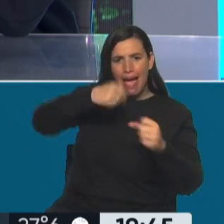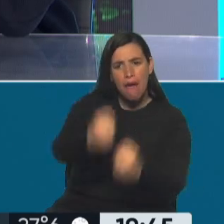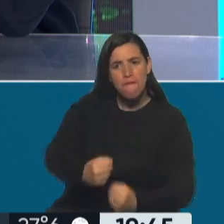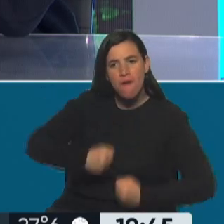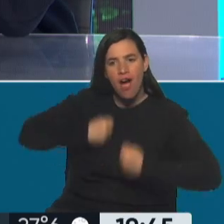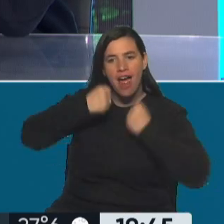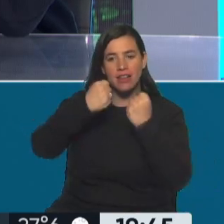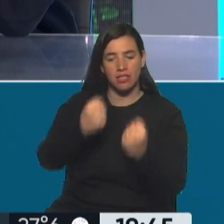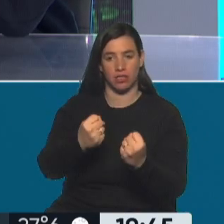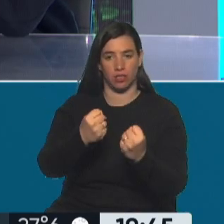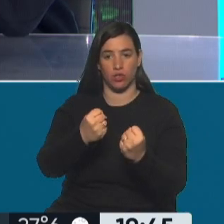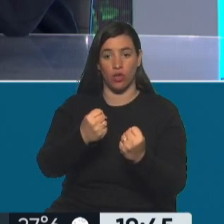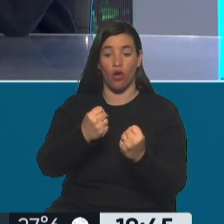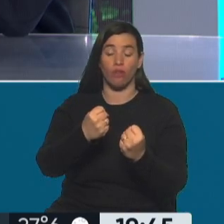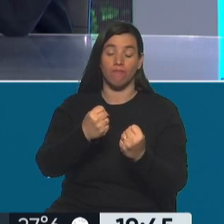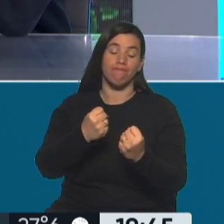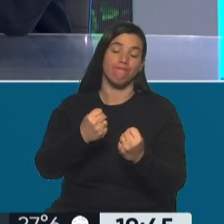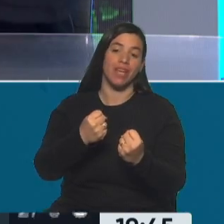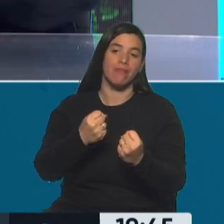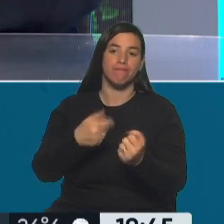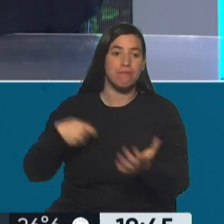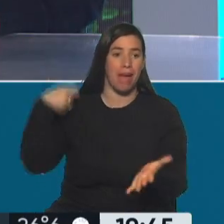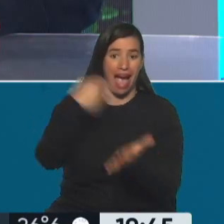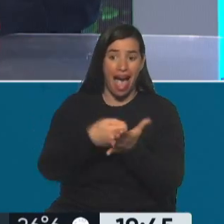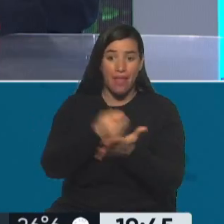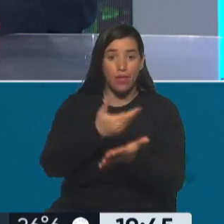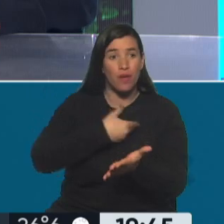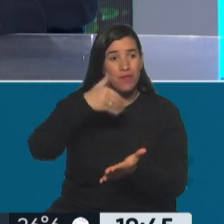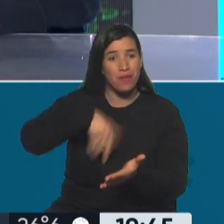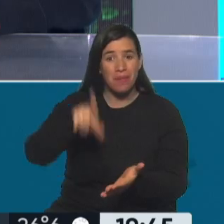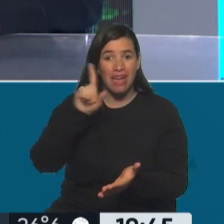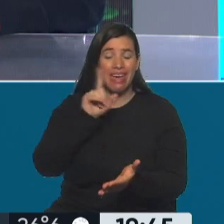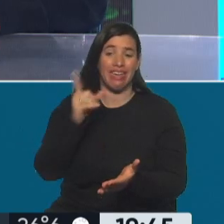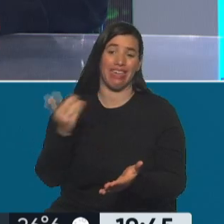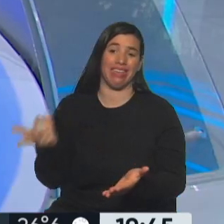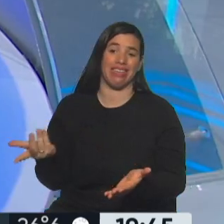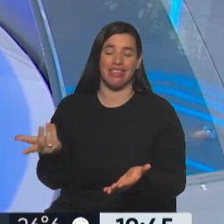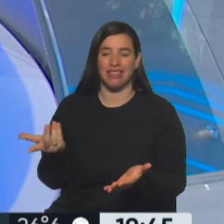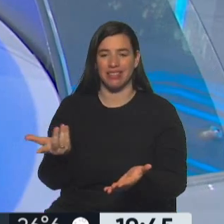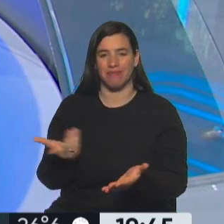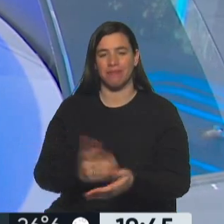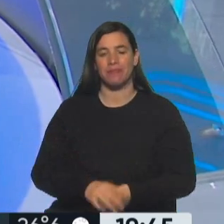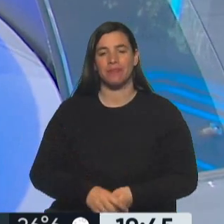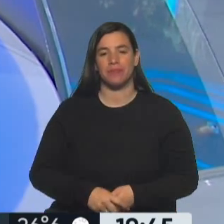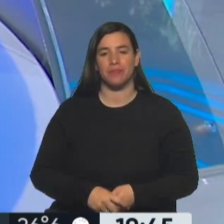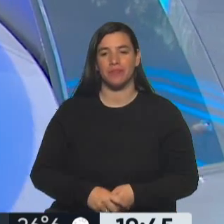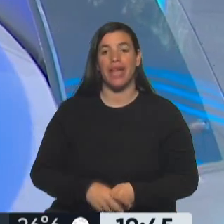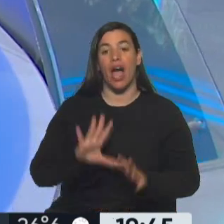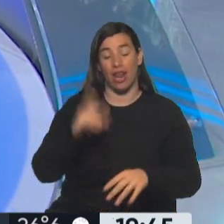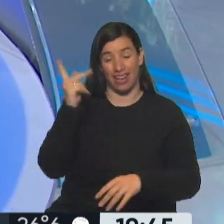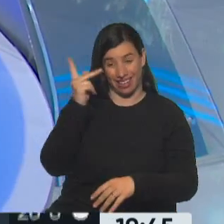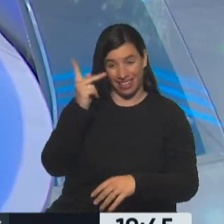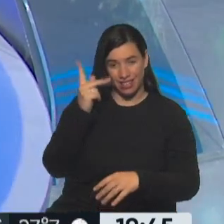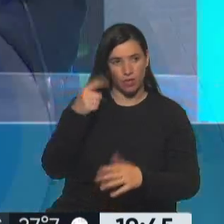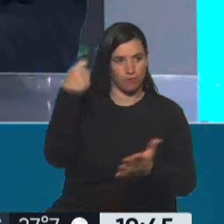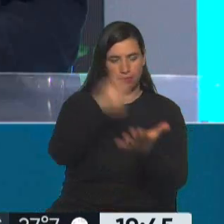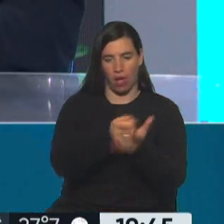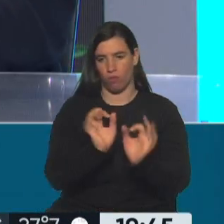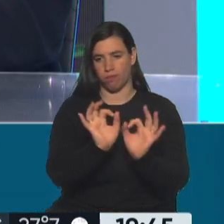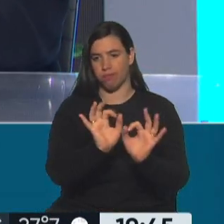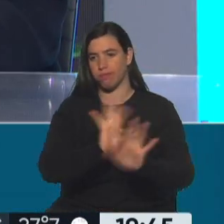dificultad adicional. Claro, tiene un blindaje. A esa situación se llegó, creo yo, producto de que el ministro de Economía,